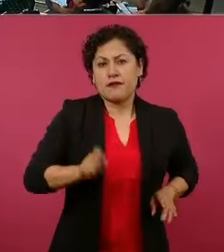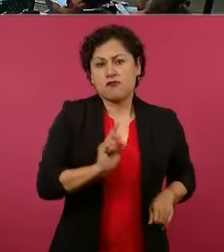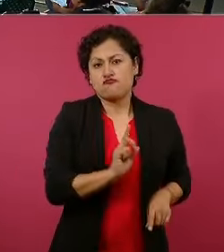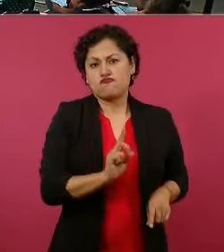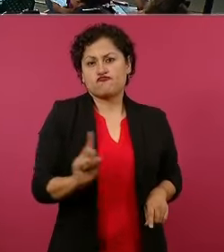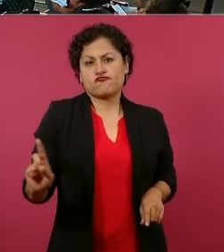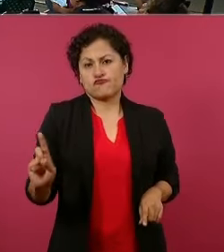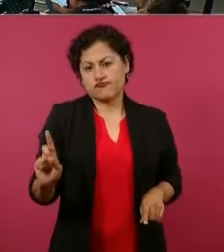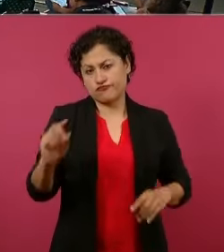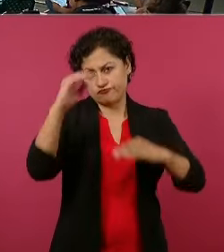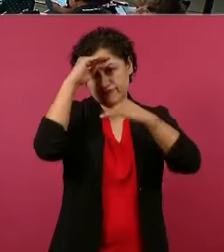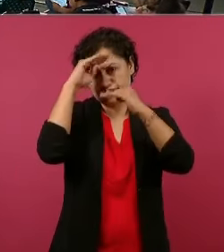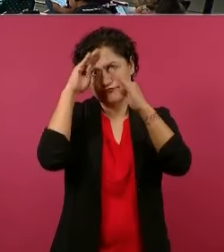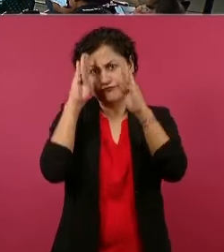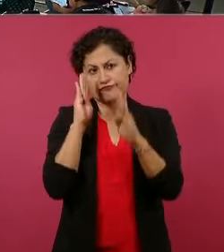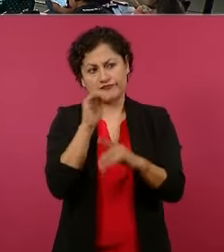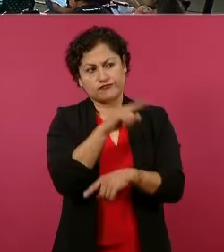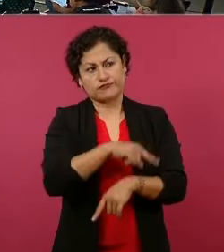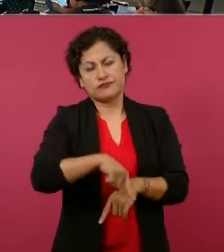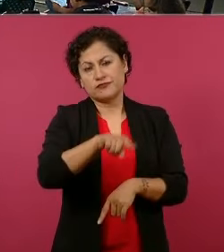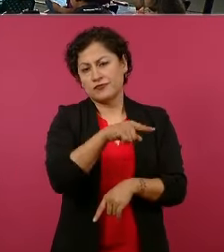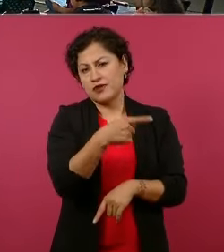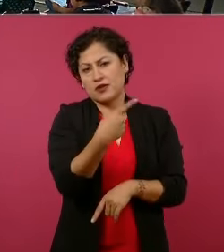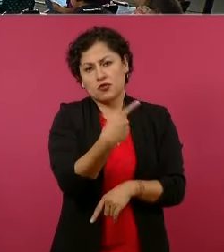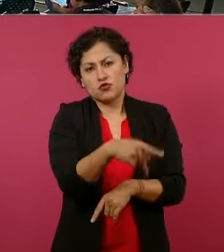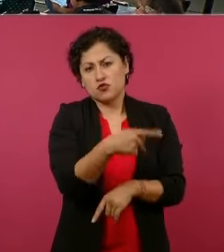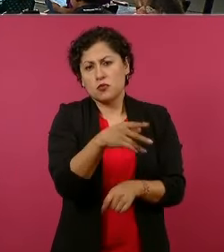hablado porque son muy